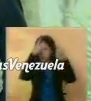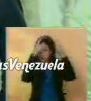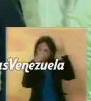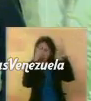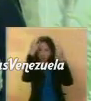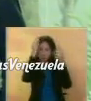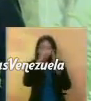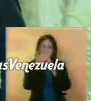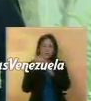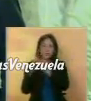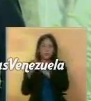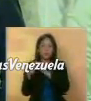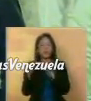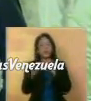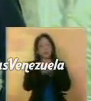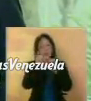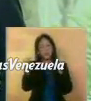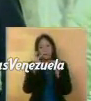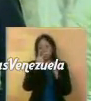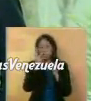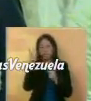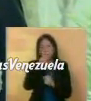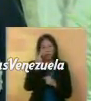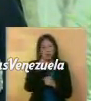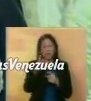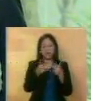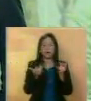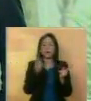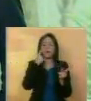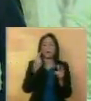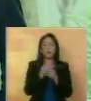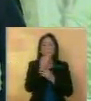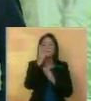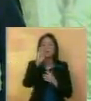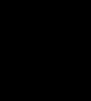actividad con la que culminará su visita a Venezuela. En el Palacio de Miraflores, Milagro Zambrano, Venevisión.